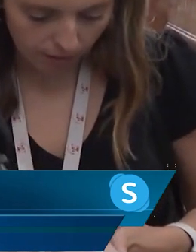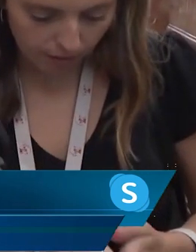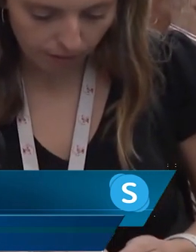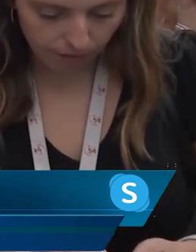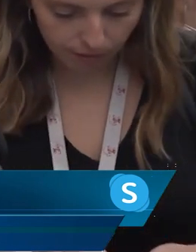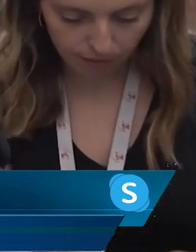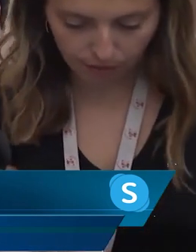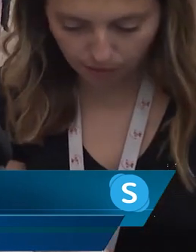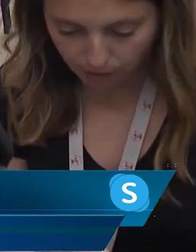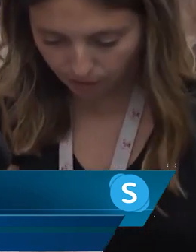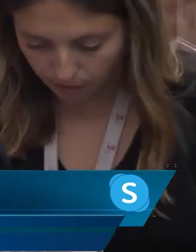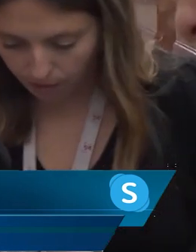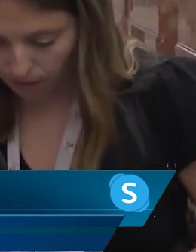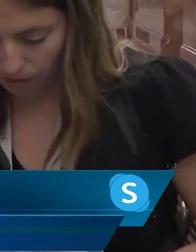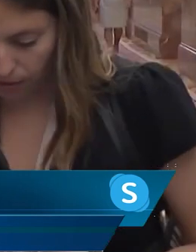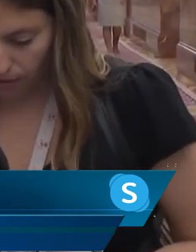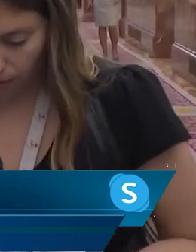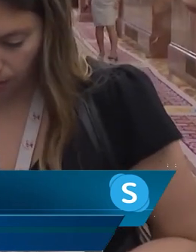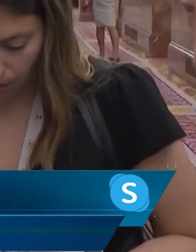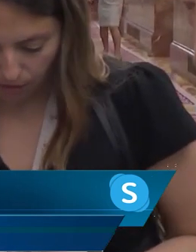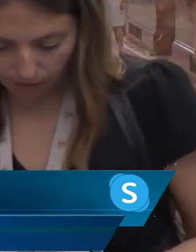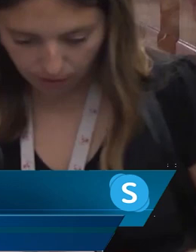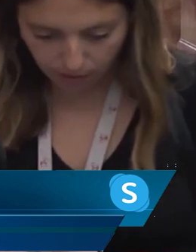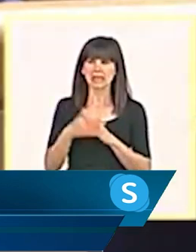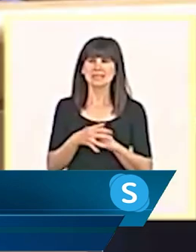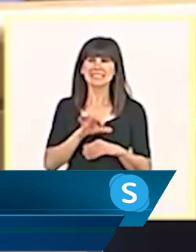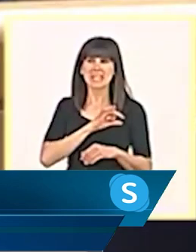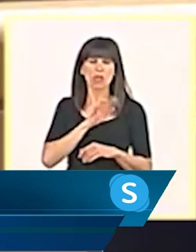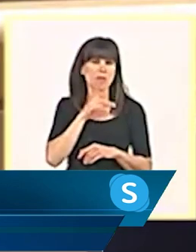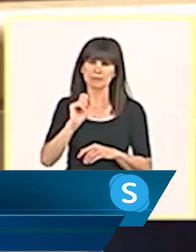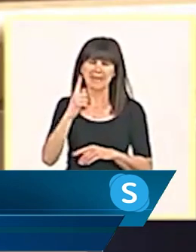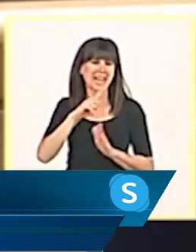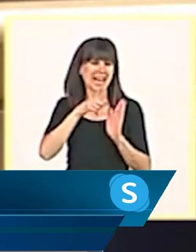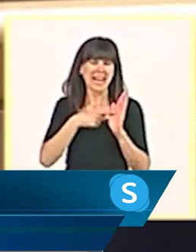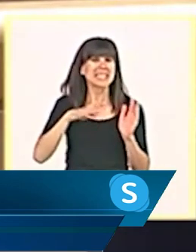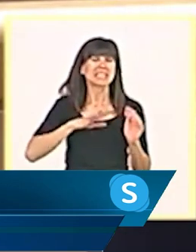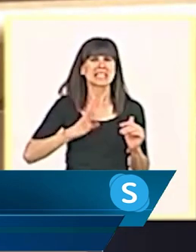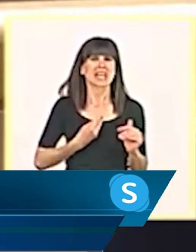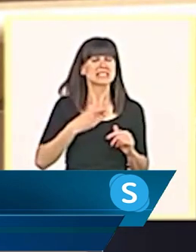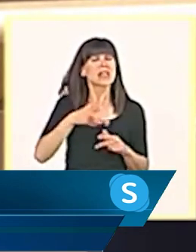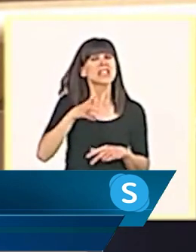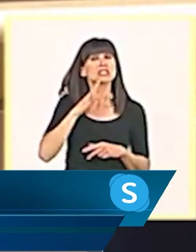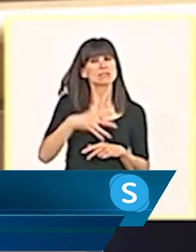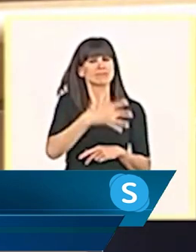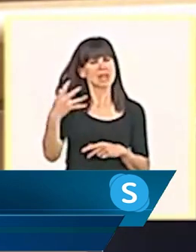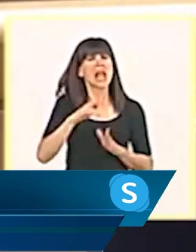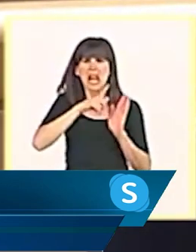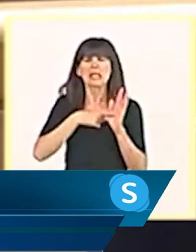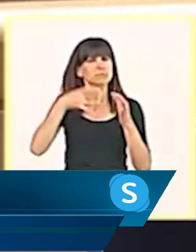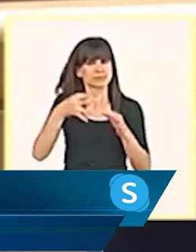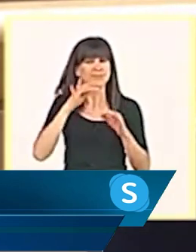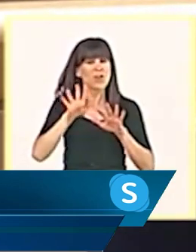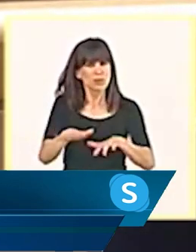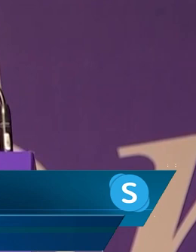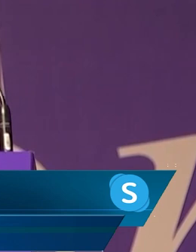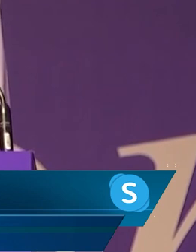Pues que parece que no existen. Parece que no existen y no legislamos sobre ello, no ponemos el foco mediático sobre ello. Pero de verdad que